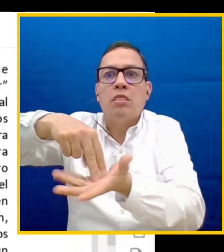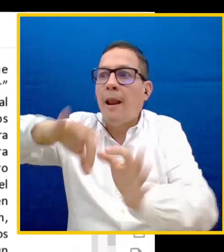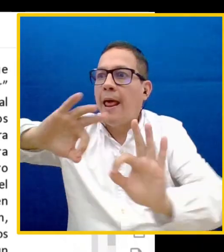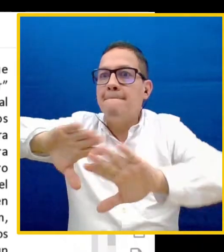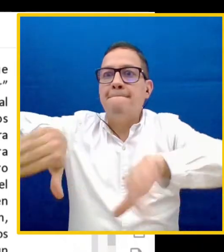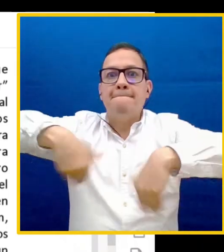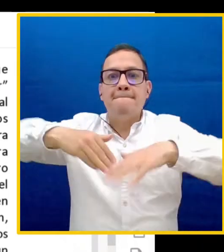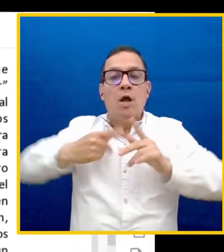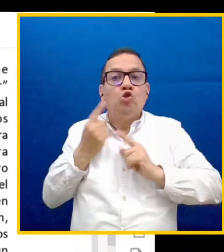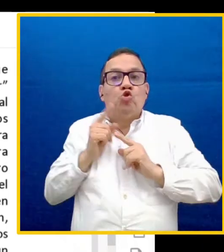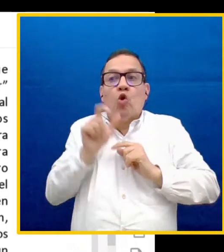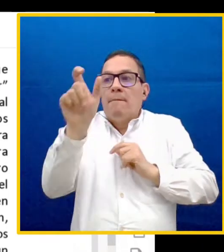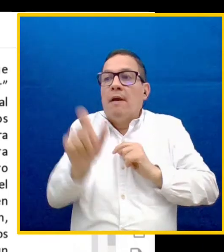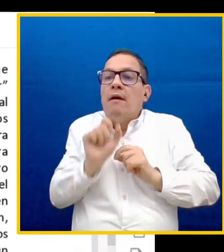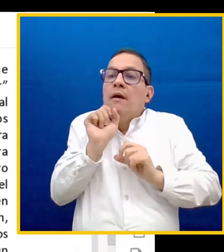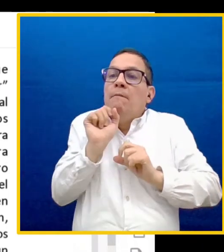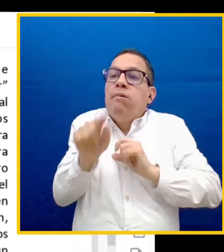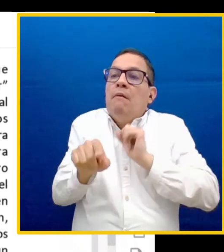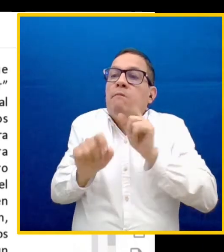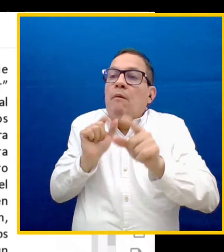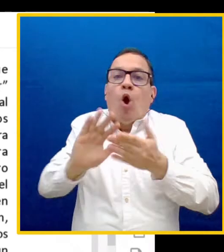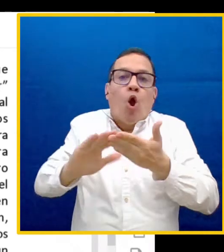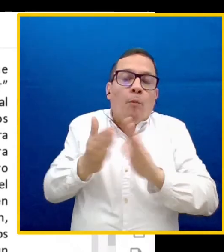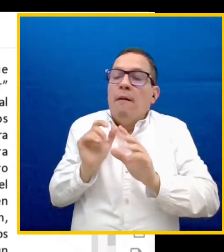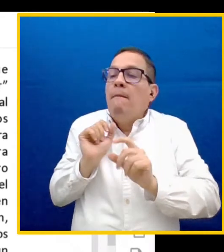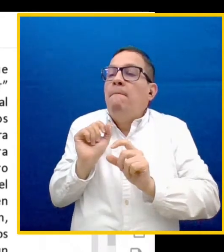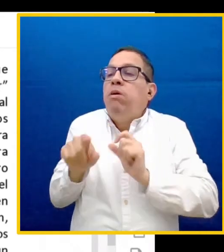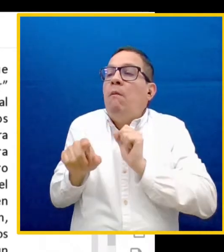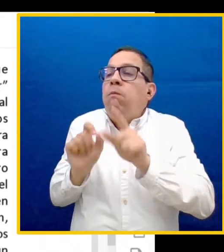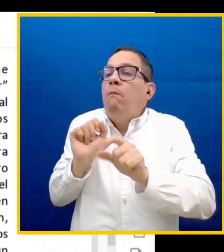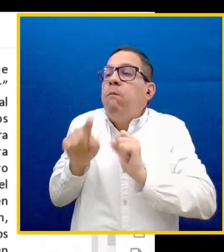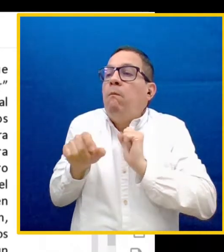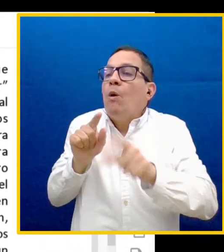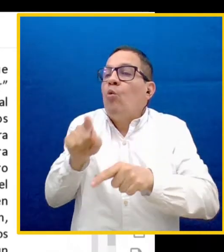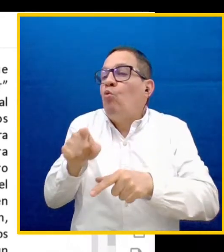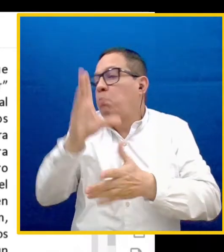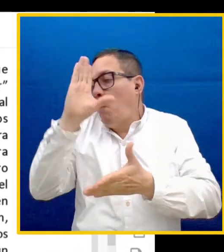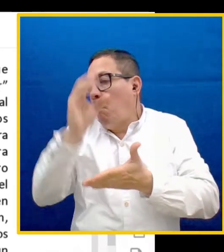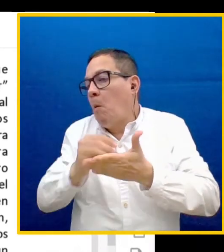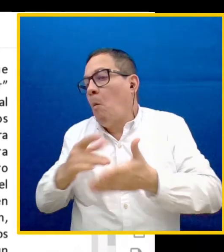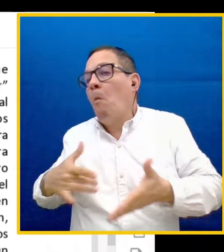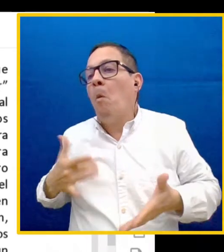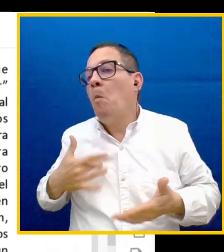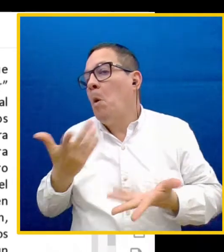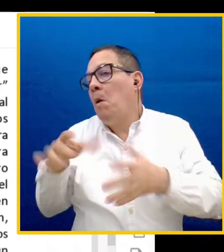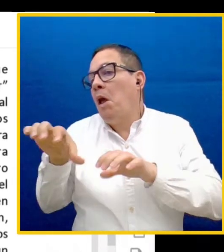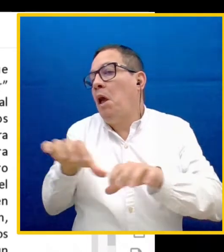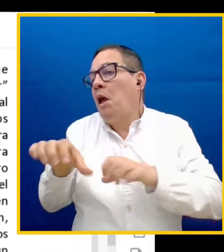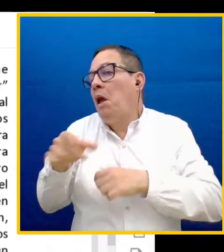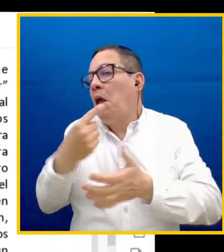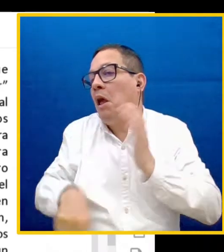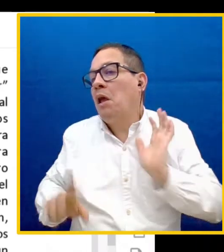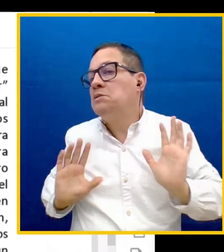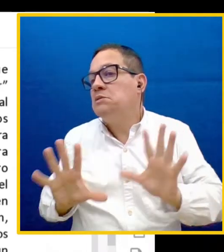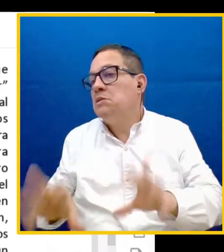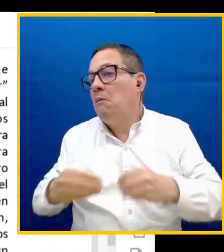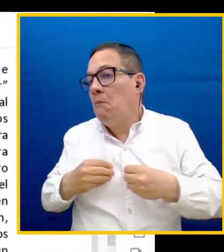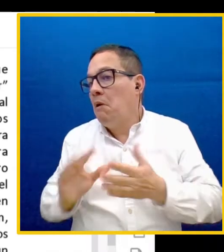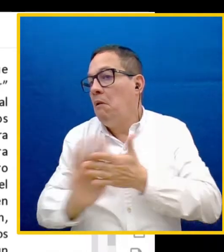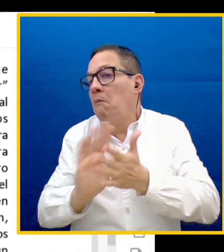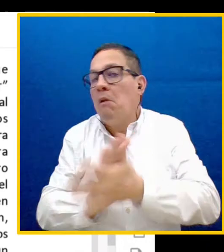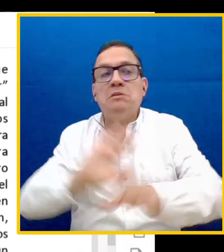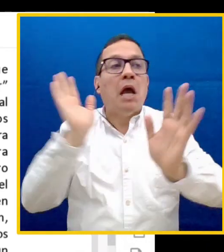debamos preguntarle al sujeto o a la comunidad que estemos investigando qué entienden sobre un hecho para que nos podamos dar